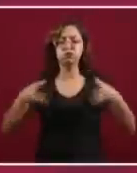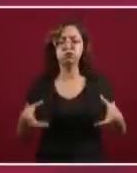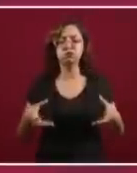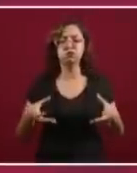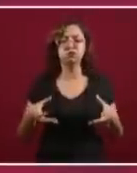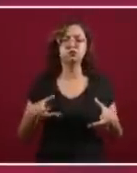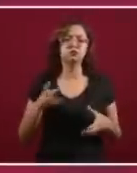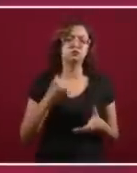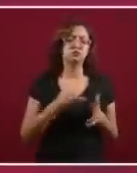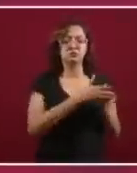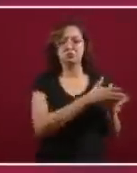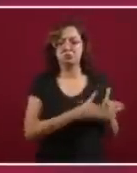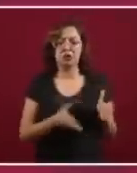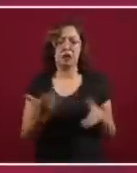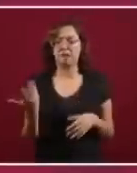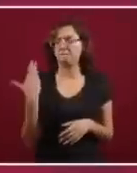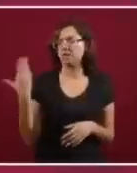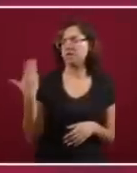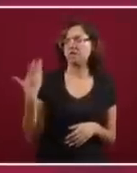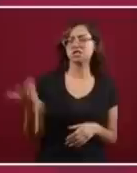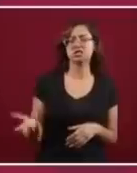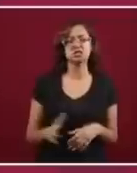en los últimos tiempos